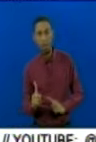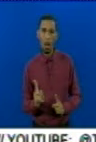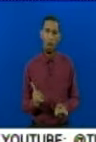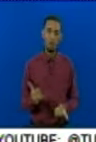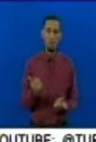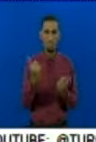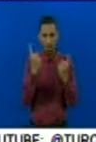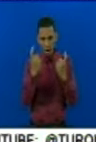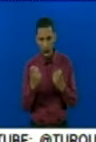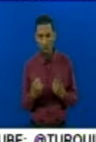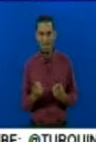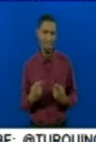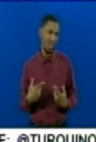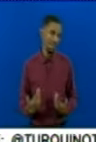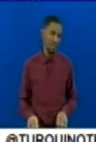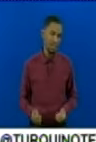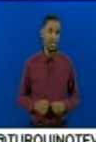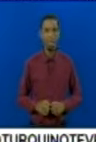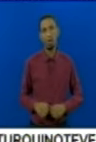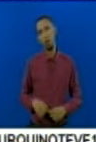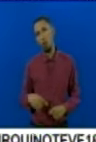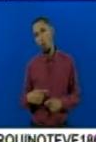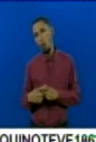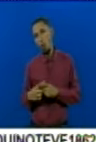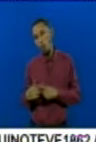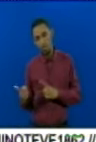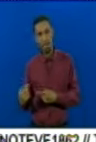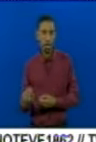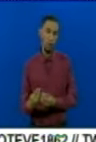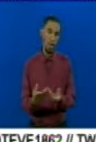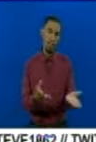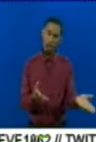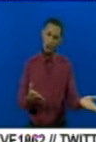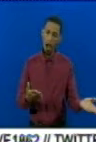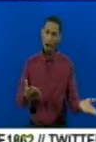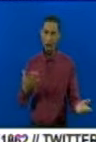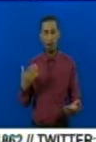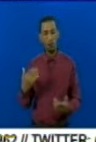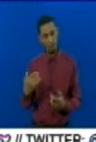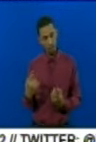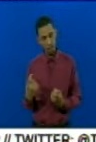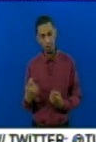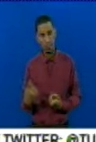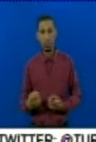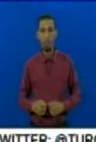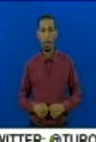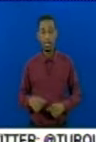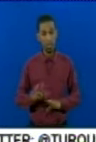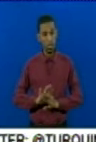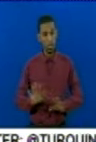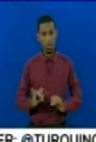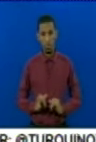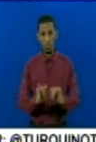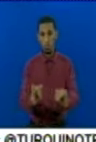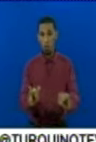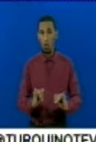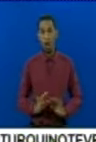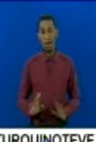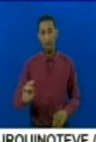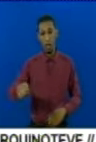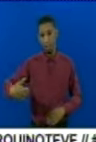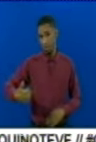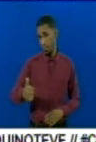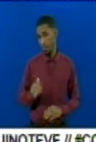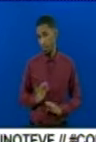el respaldo del producto, pero llegará en los próximos días, como se informó también en el programa de la presidencia, este mes se